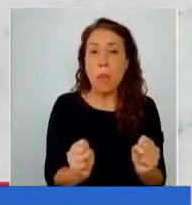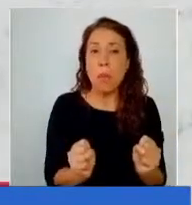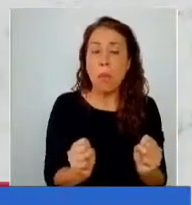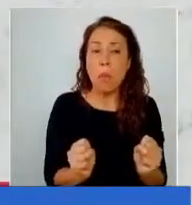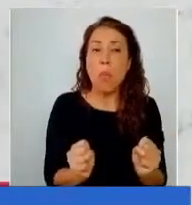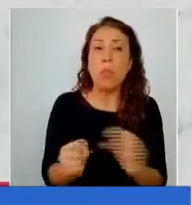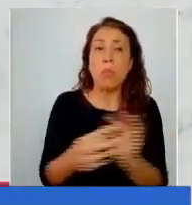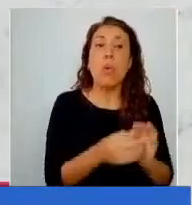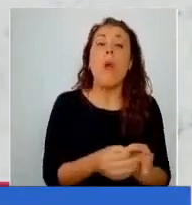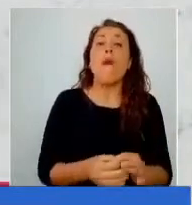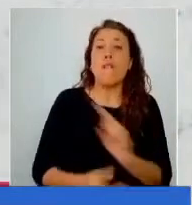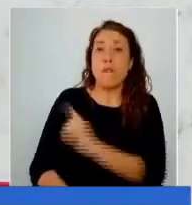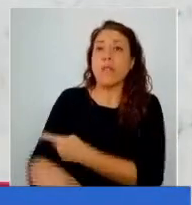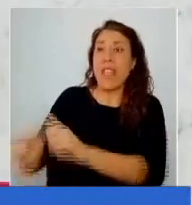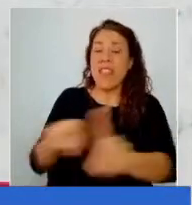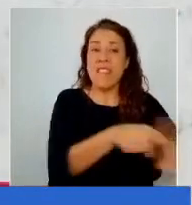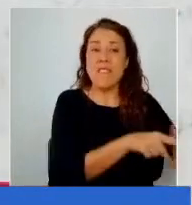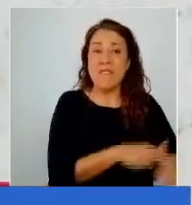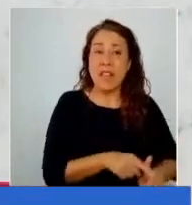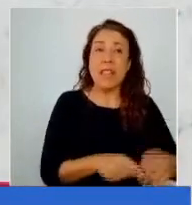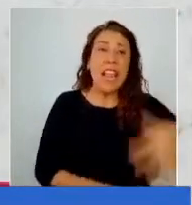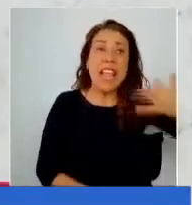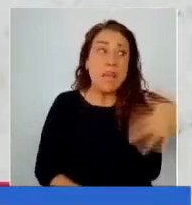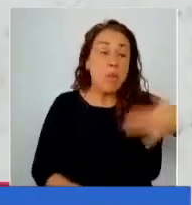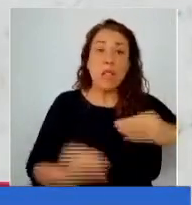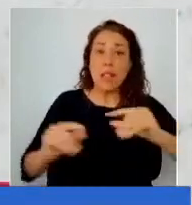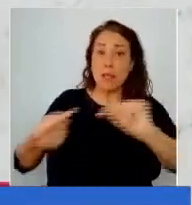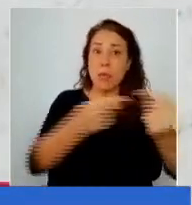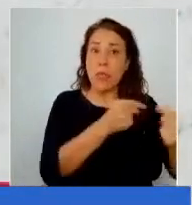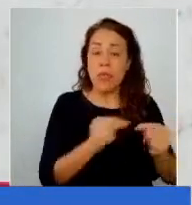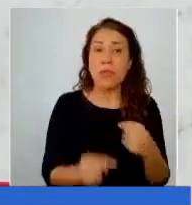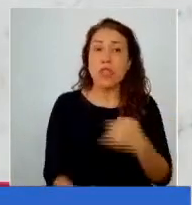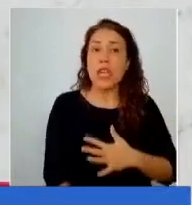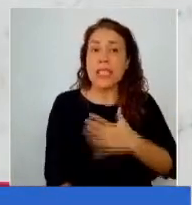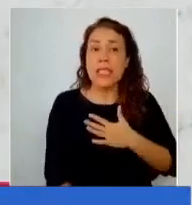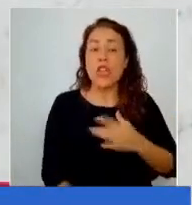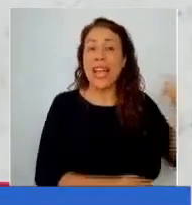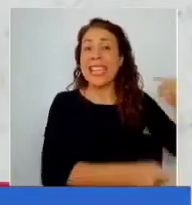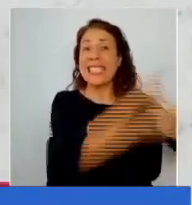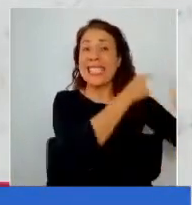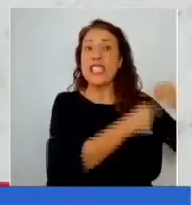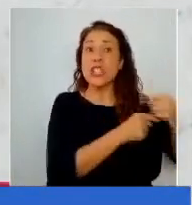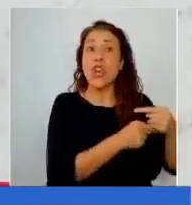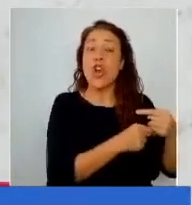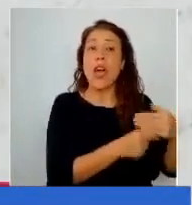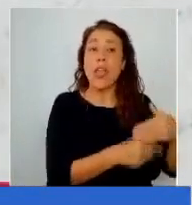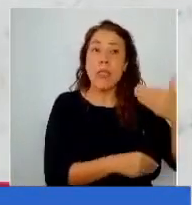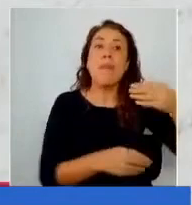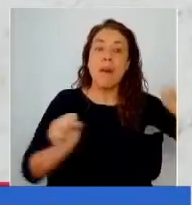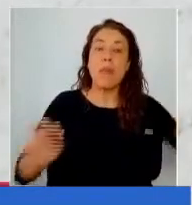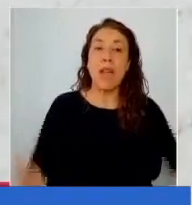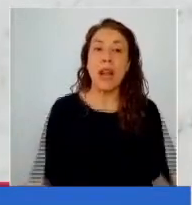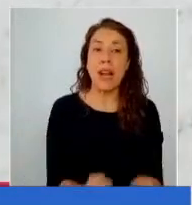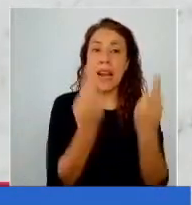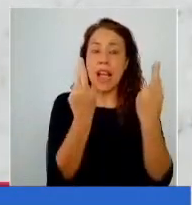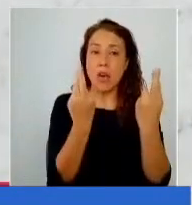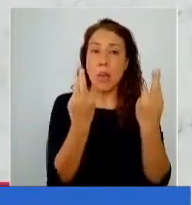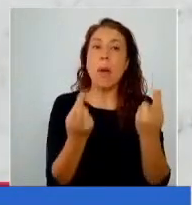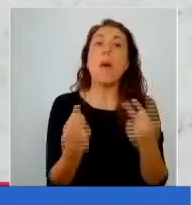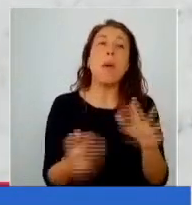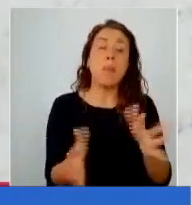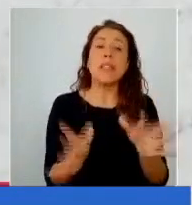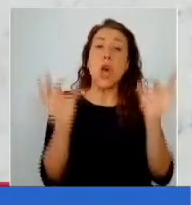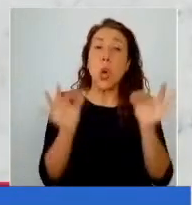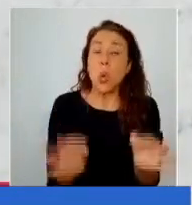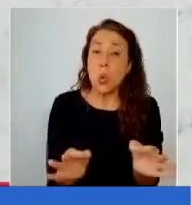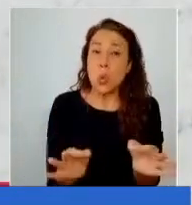distintas en crucial de exclusión y que siento que la historia la va a recuperar pareciéndome Justo a lo menos en